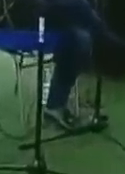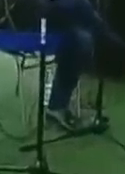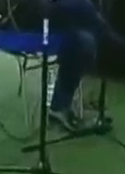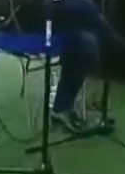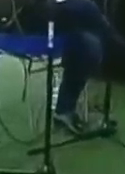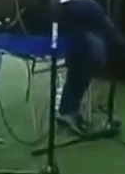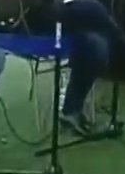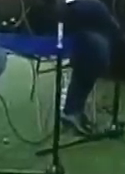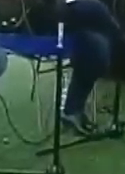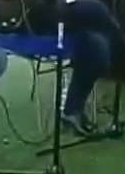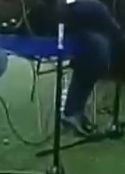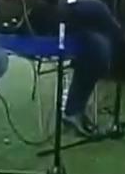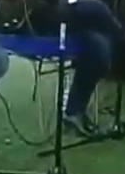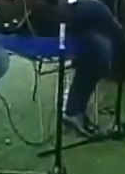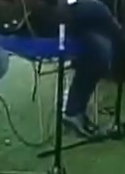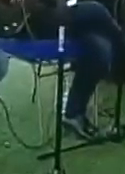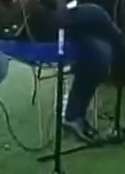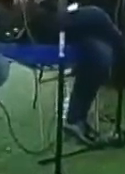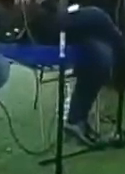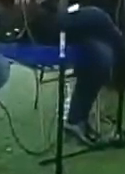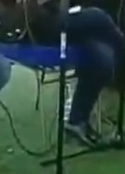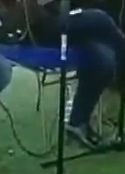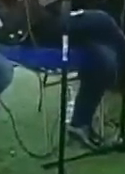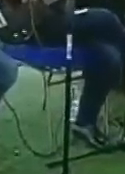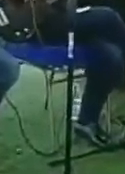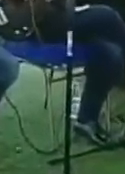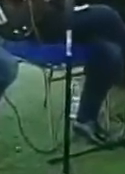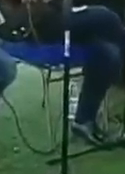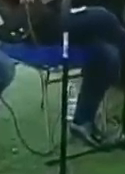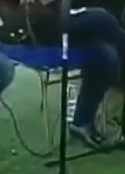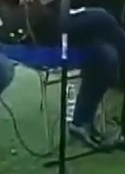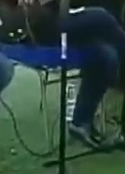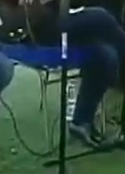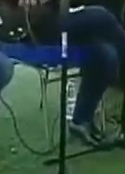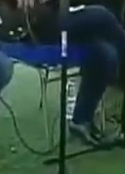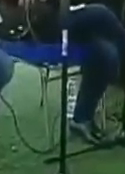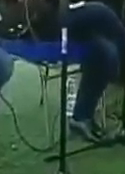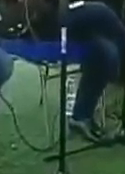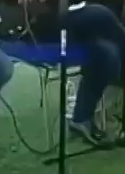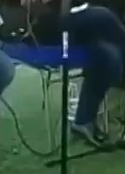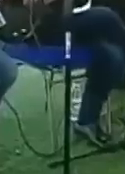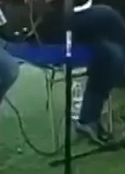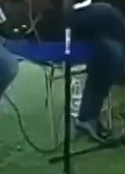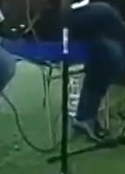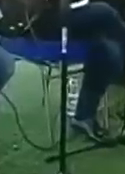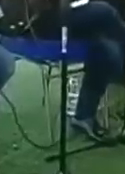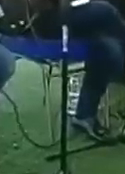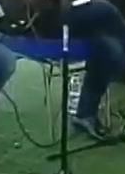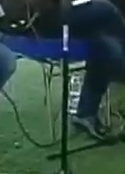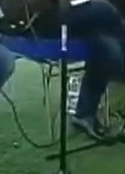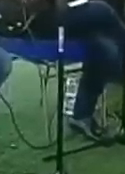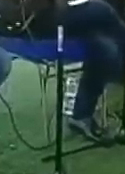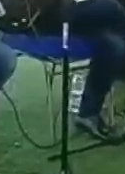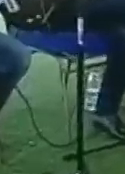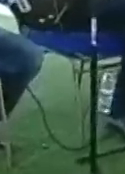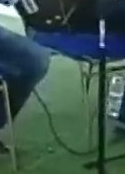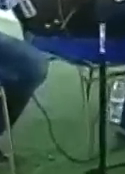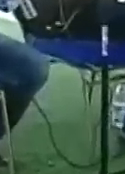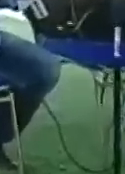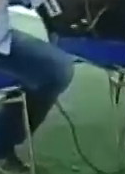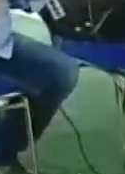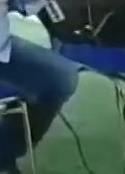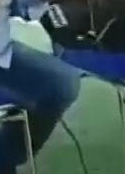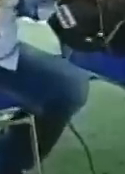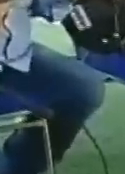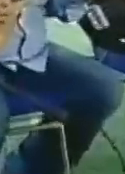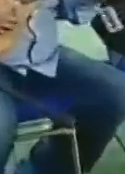Bien lo baila mi negra al compás del acordeón. El joropo de mi tierra tiene alegría y sabor. Que bien lo baila mi negra